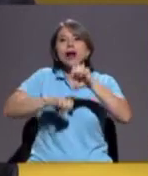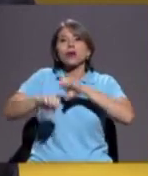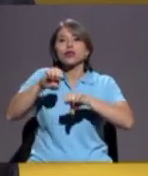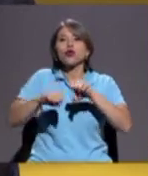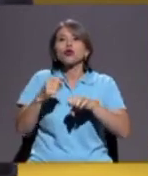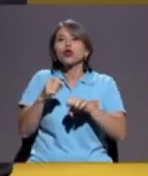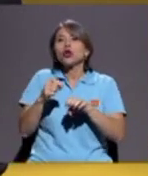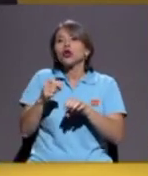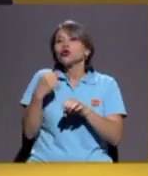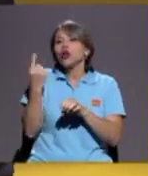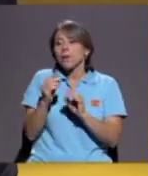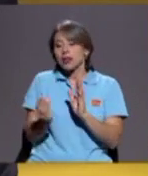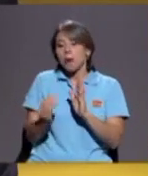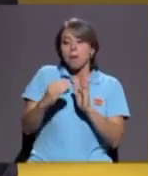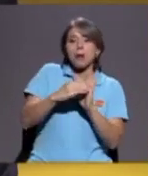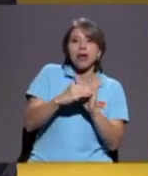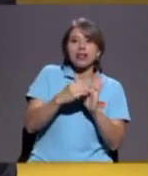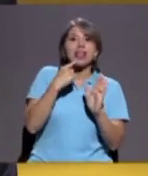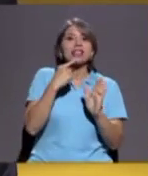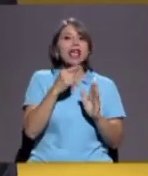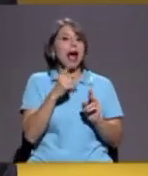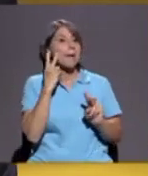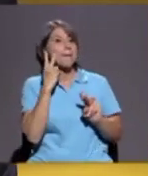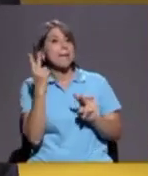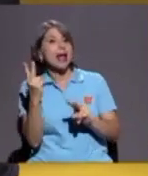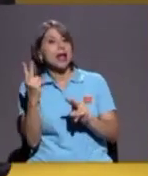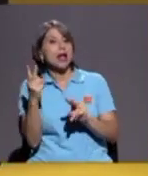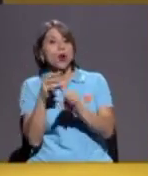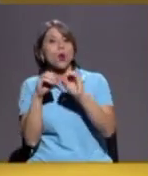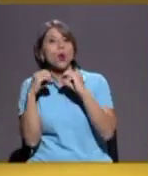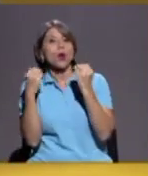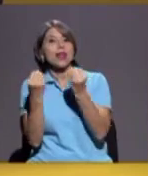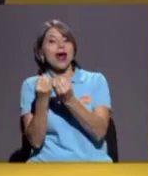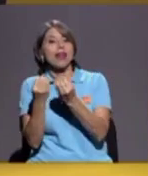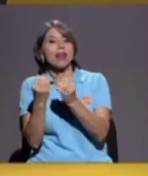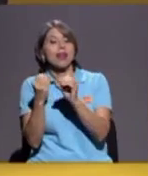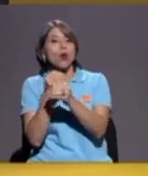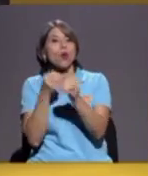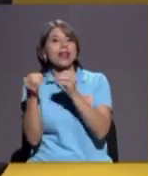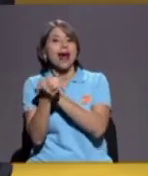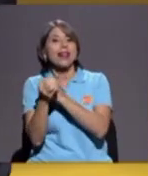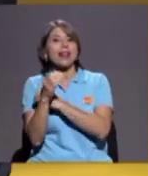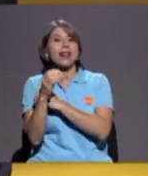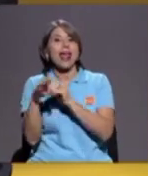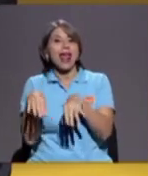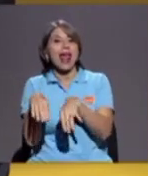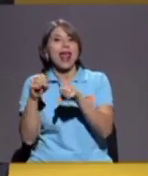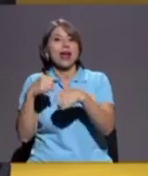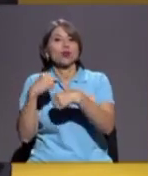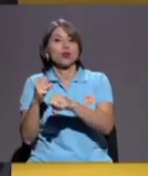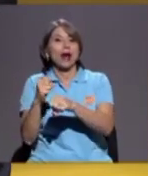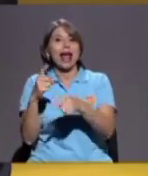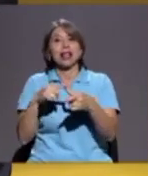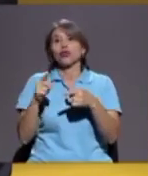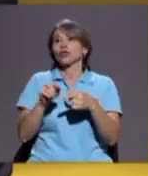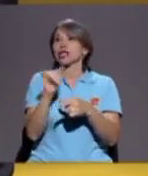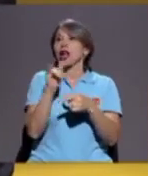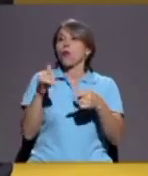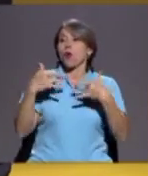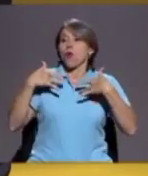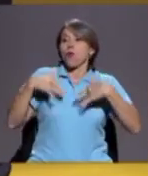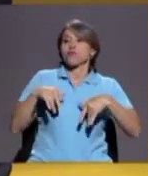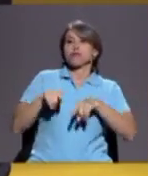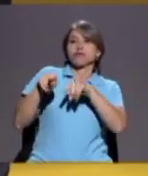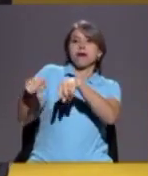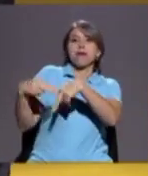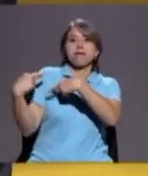nota que decía ver unidad ejecutora. Entonces, se suponía que entonces se delegaba en la unidad ejecutora. Pero como la